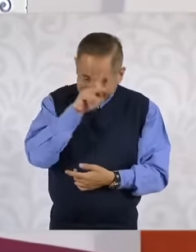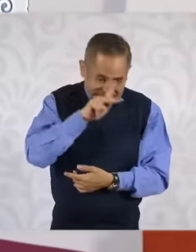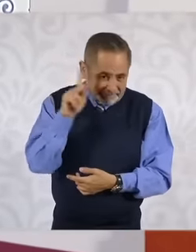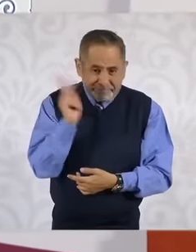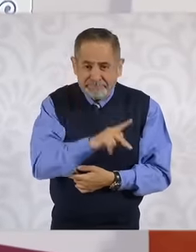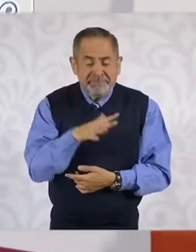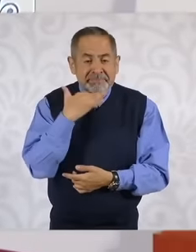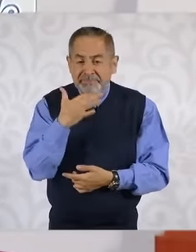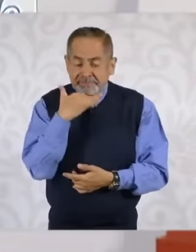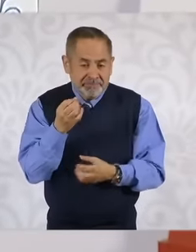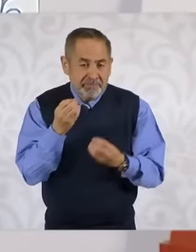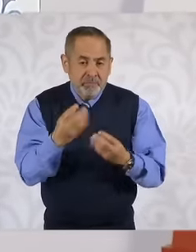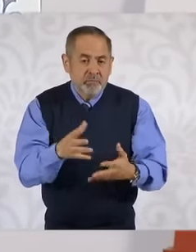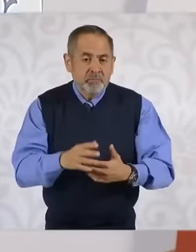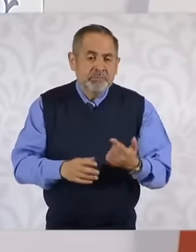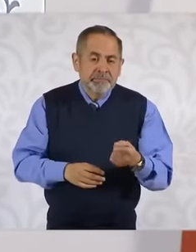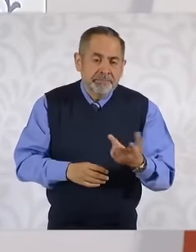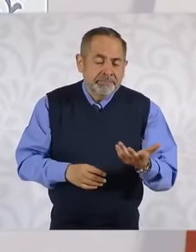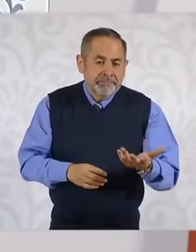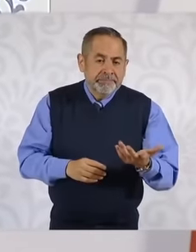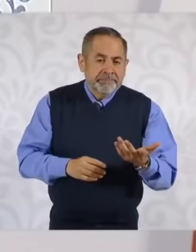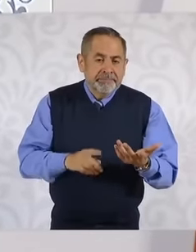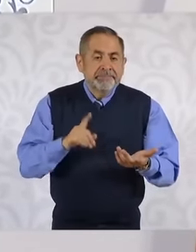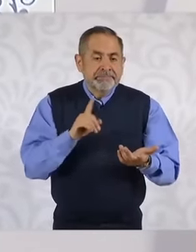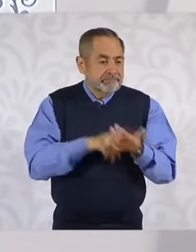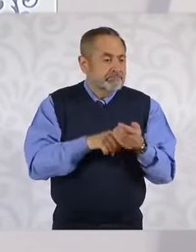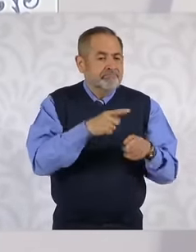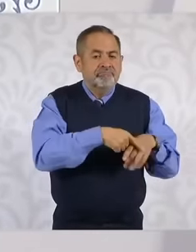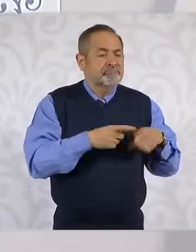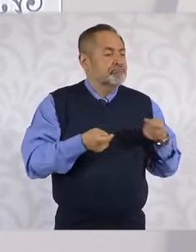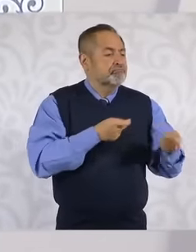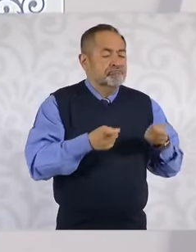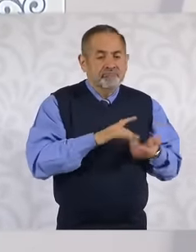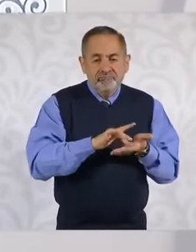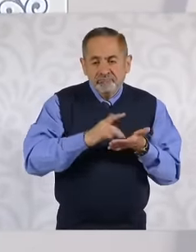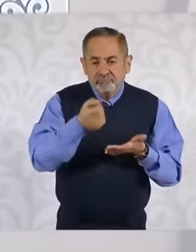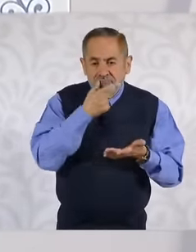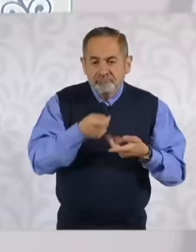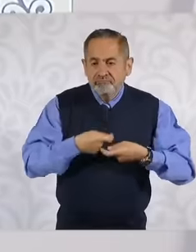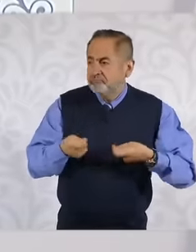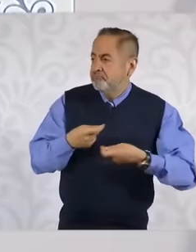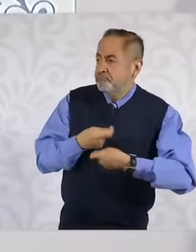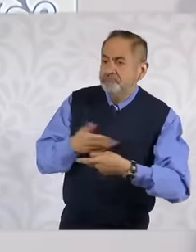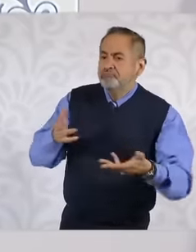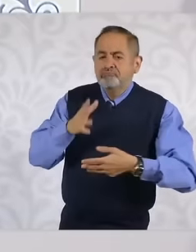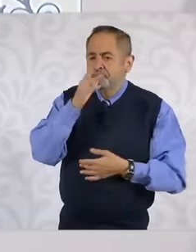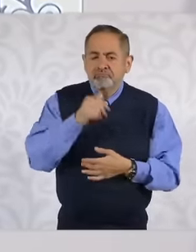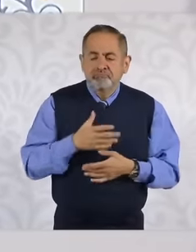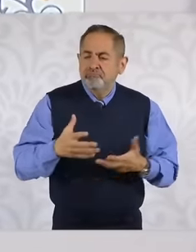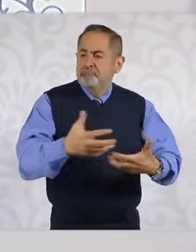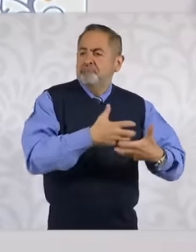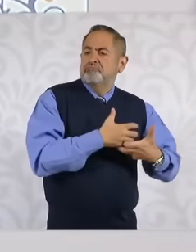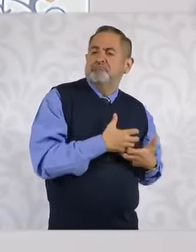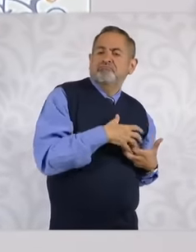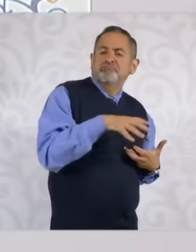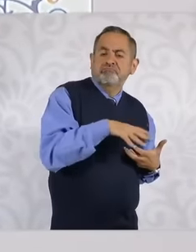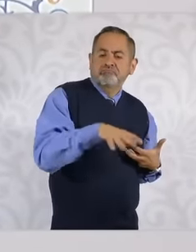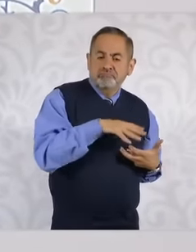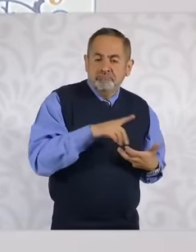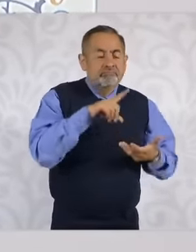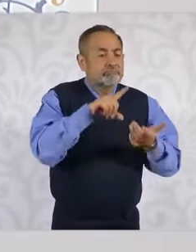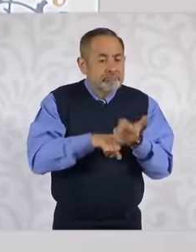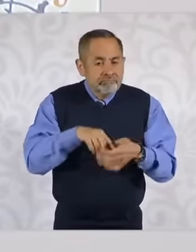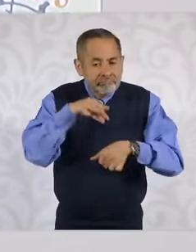terrible. Y además estaba controlada la distribución de medicamentos y los propios